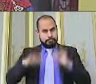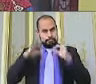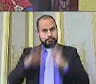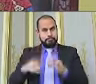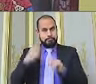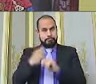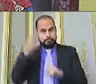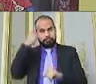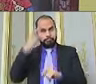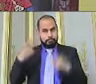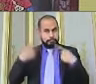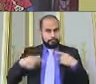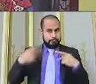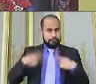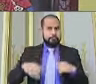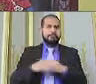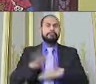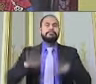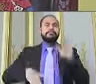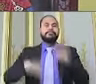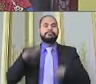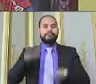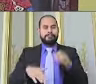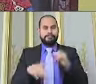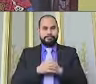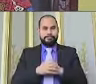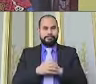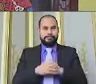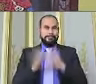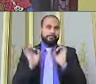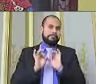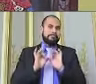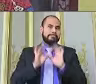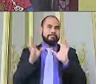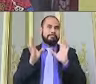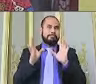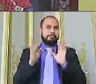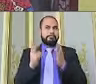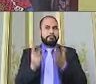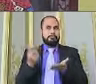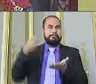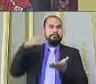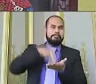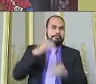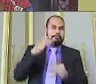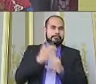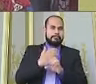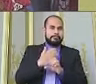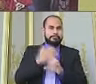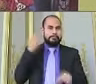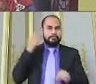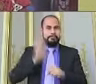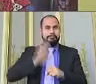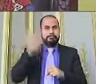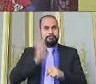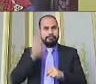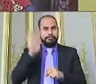para personas. Porque a veces, bueno, pues si alguno se ha subido, pues los transportes parece que